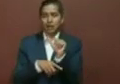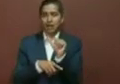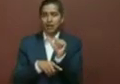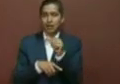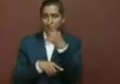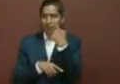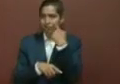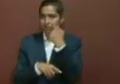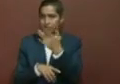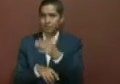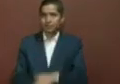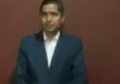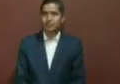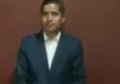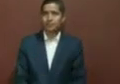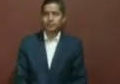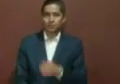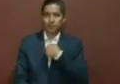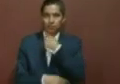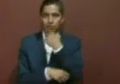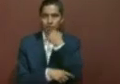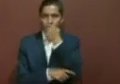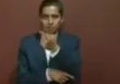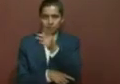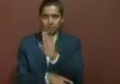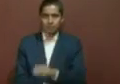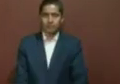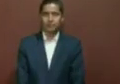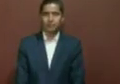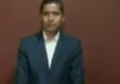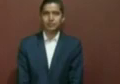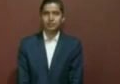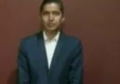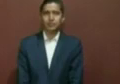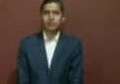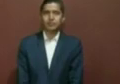fíjate. Te voy a compartir un dato.